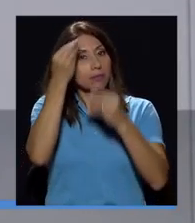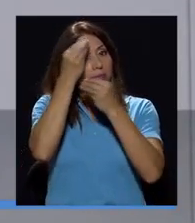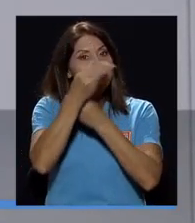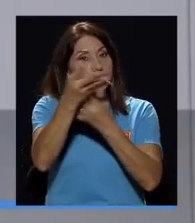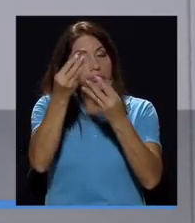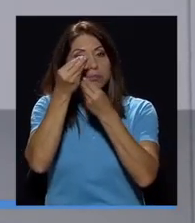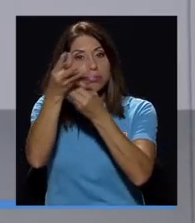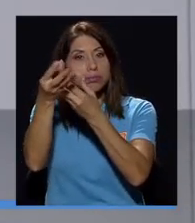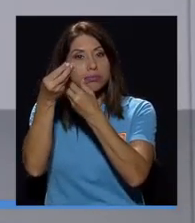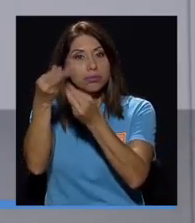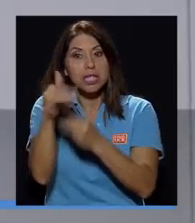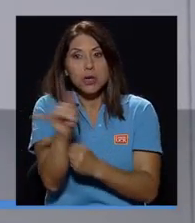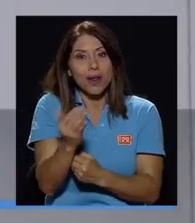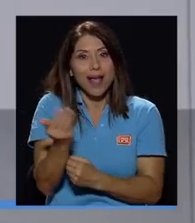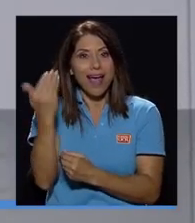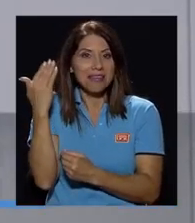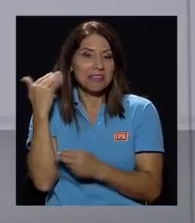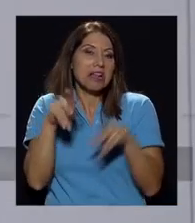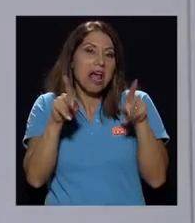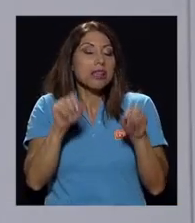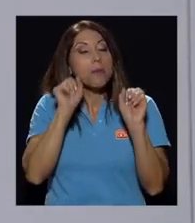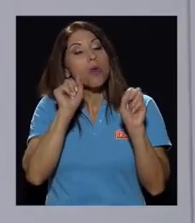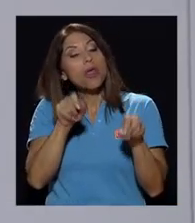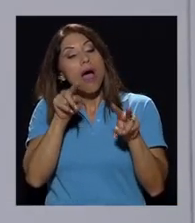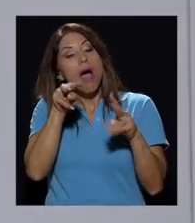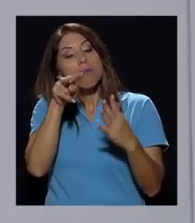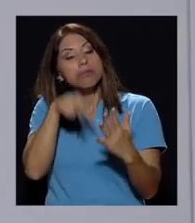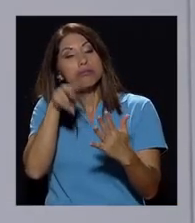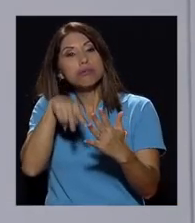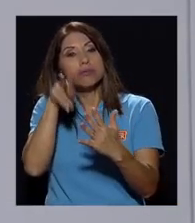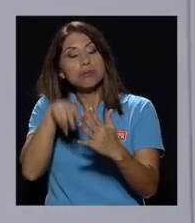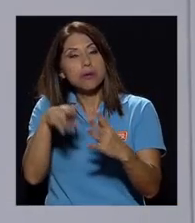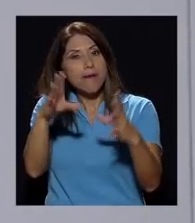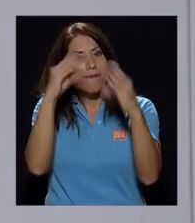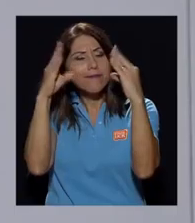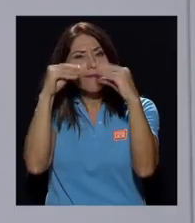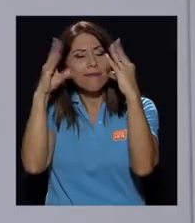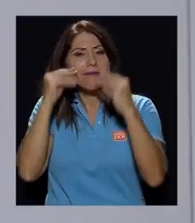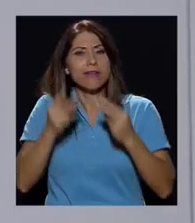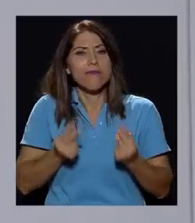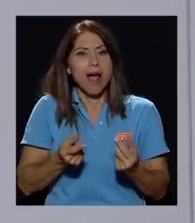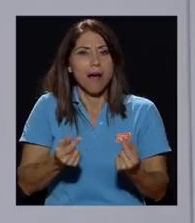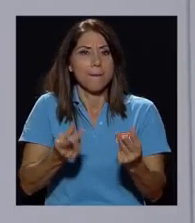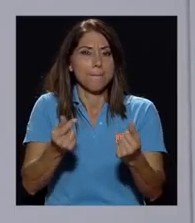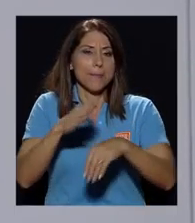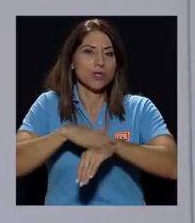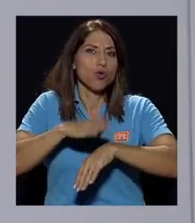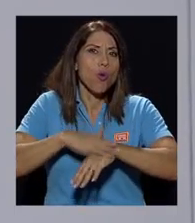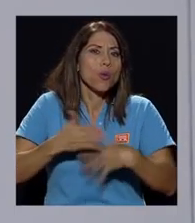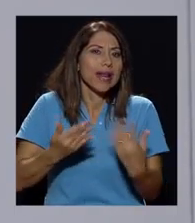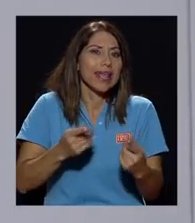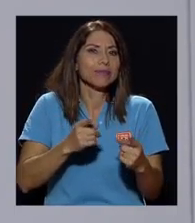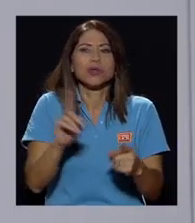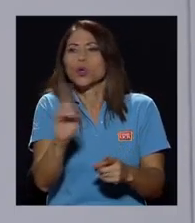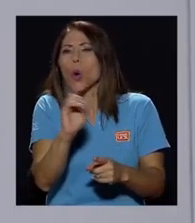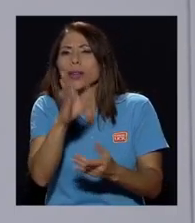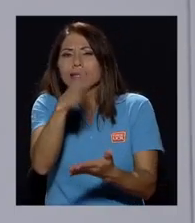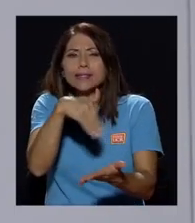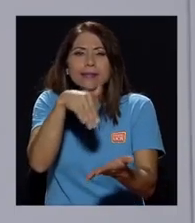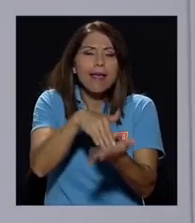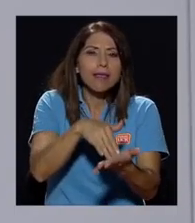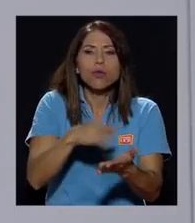como era la aplicación anterior de la gente podía informarse lo más rápidamente posible sobre el epicentro y la